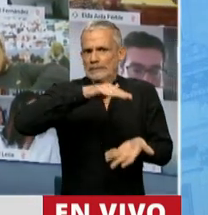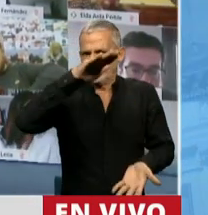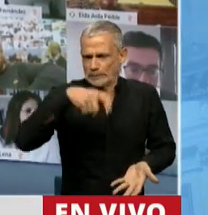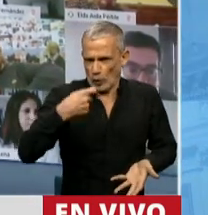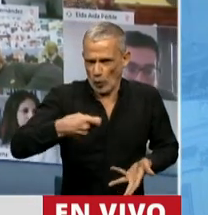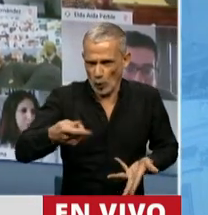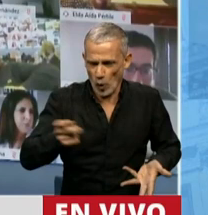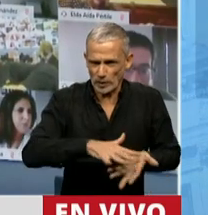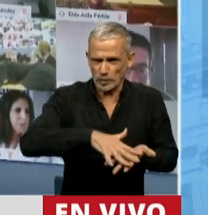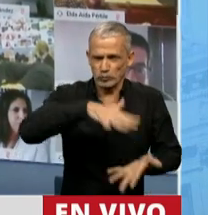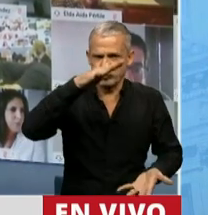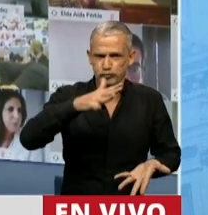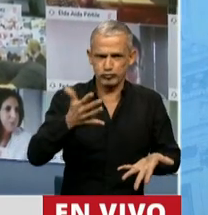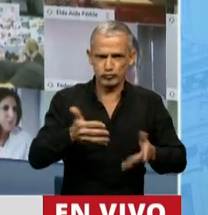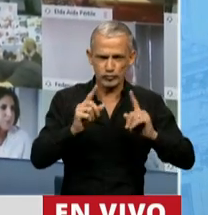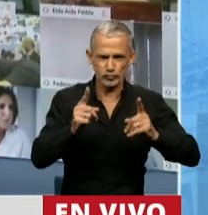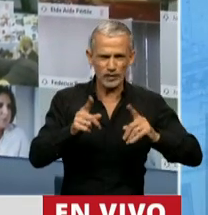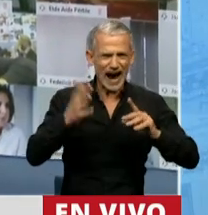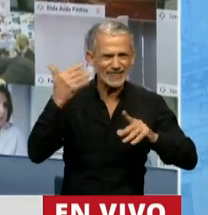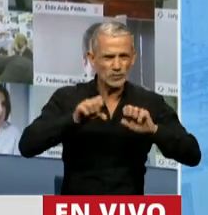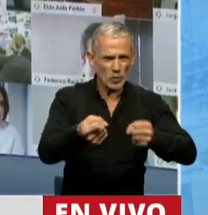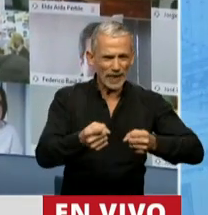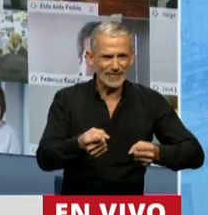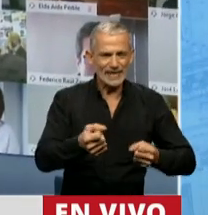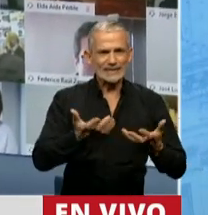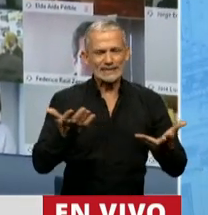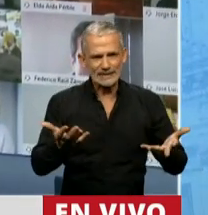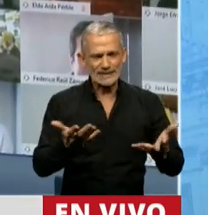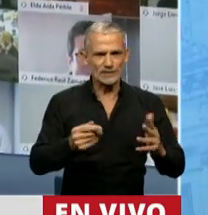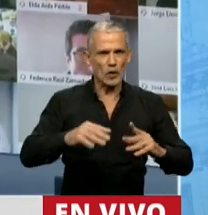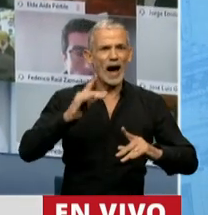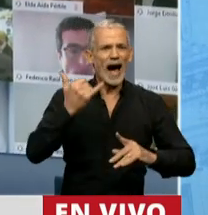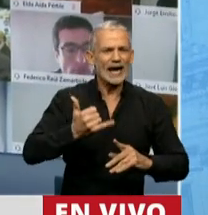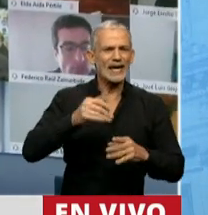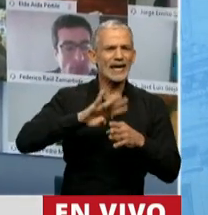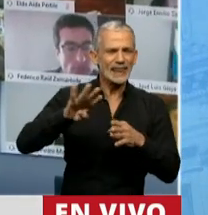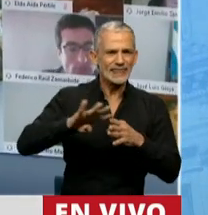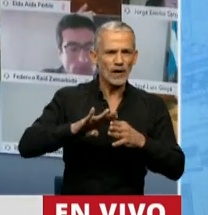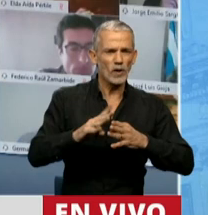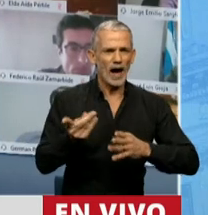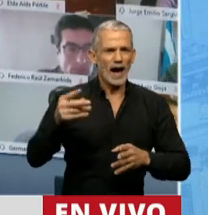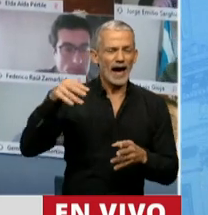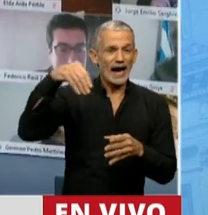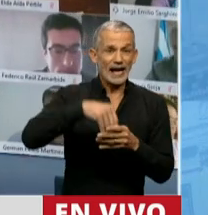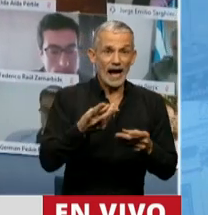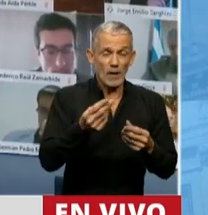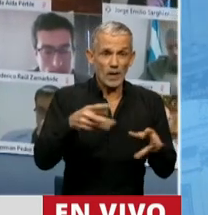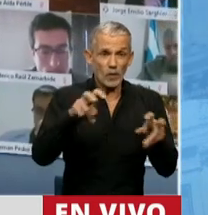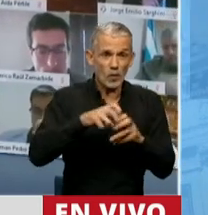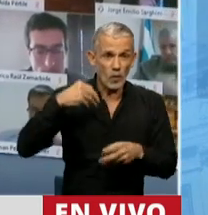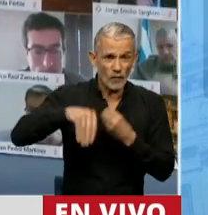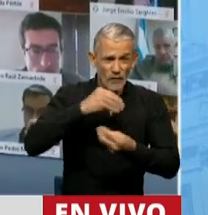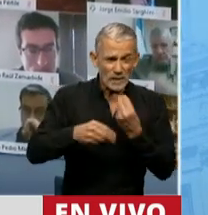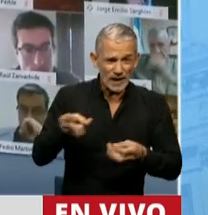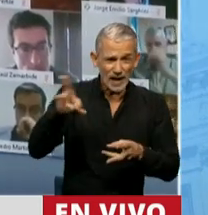cuotas que han permanecido suspendidas, aumentando de hecho el ingreso disponible de las familias